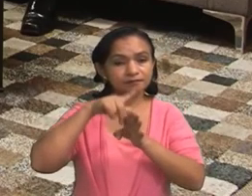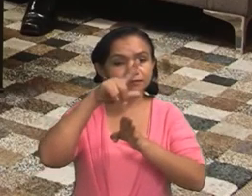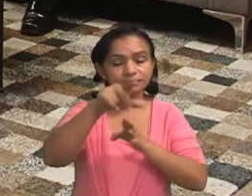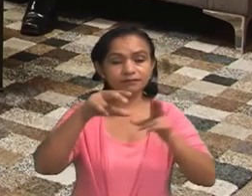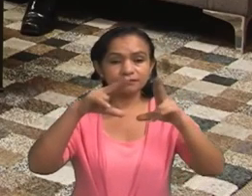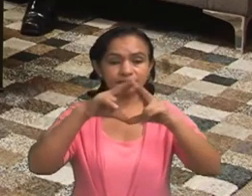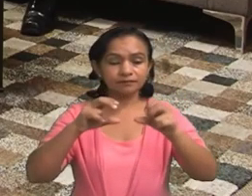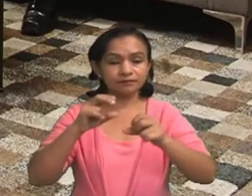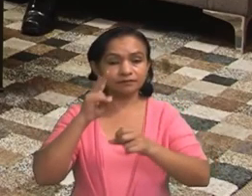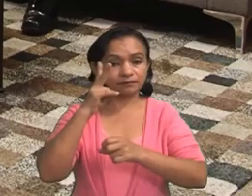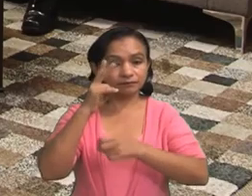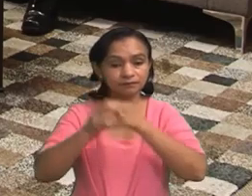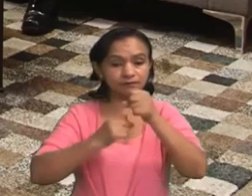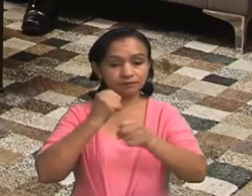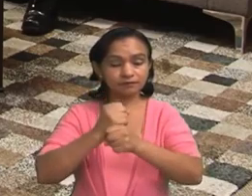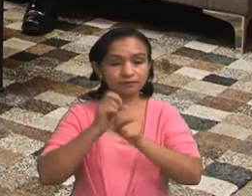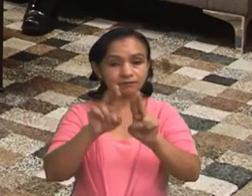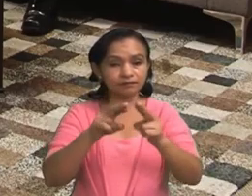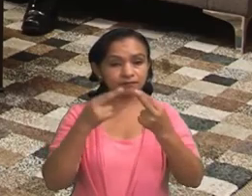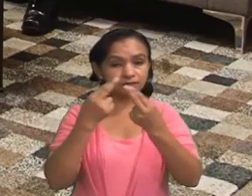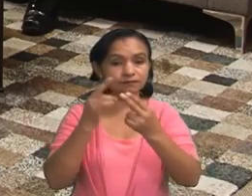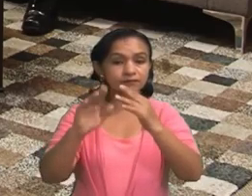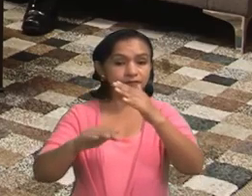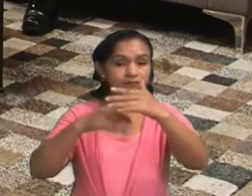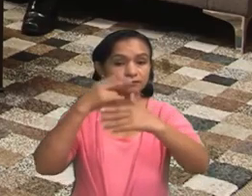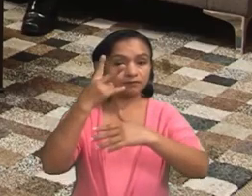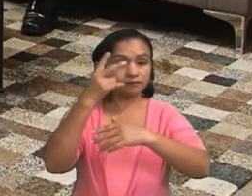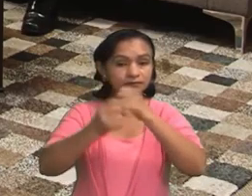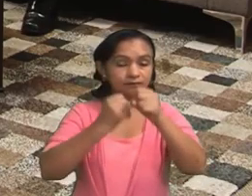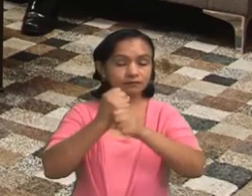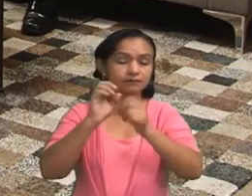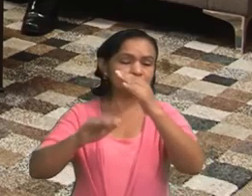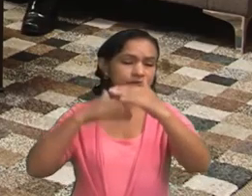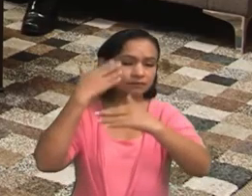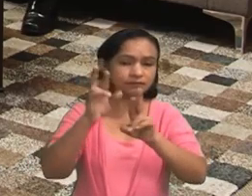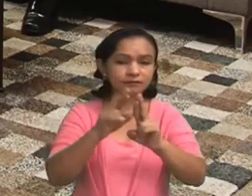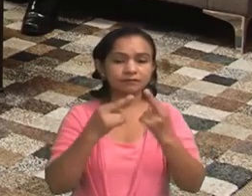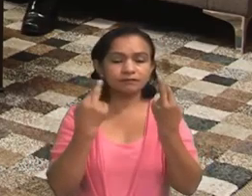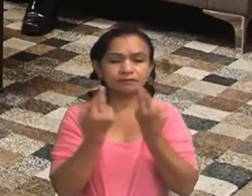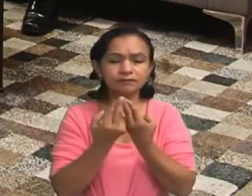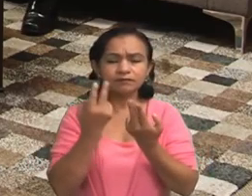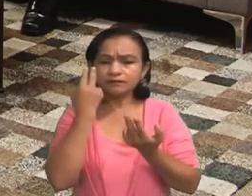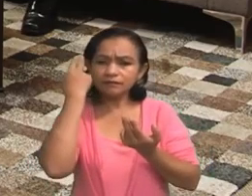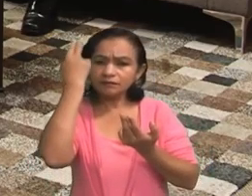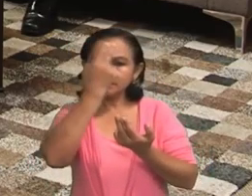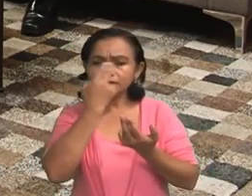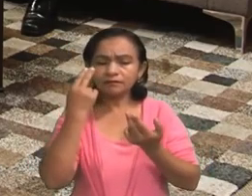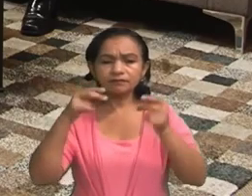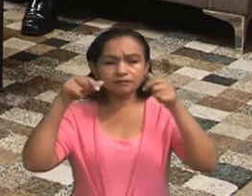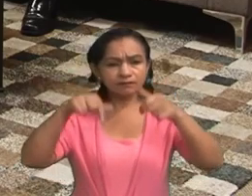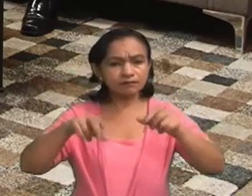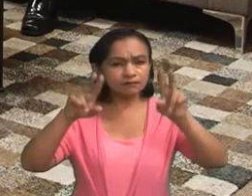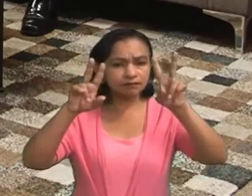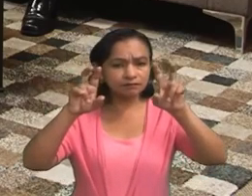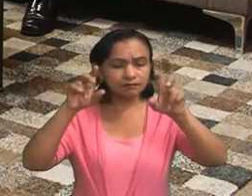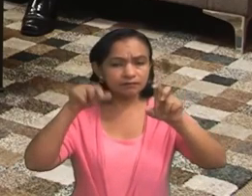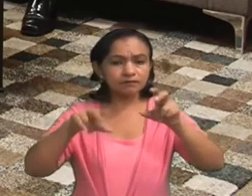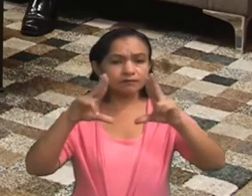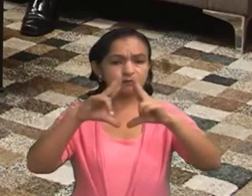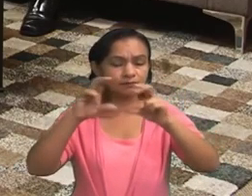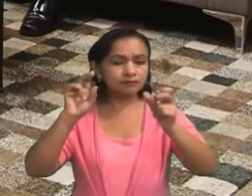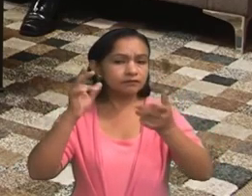cada 2 años. Y entender un poquito la perspectiva del análisis y lo que implica dentro de la coyuntura nacional este Congreso.